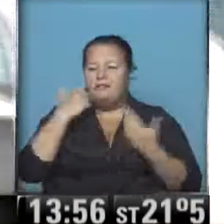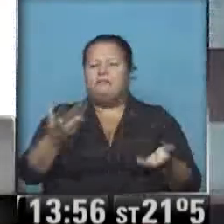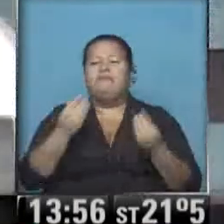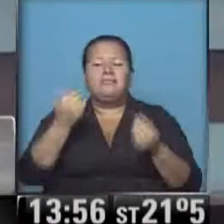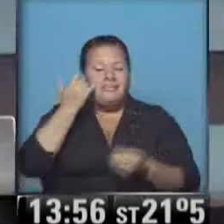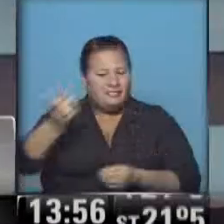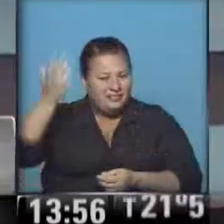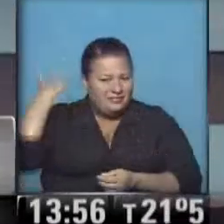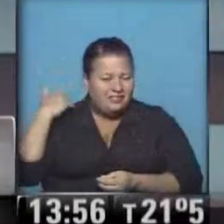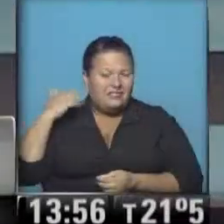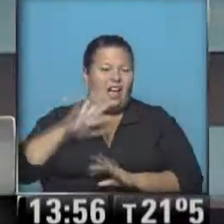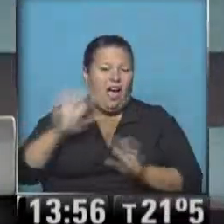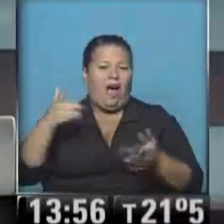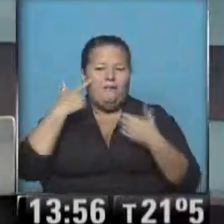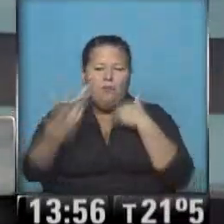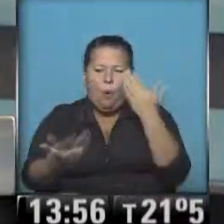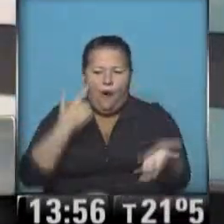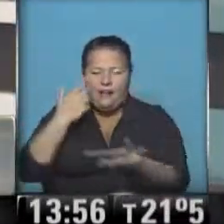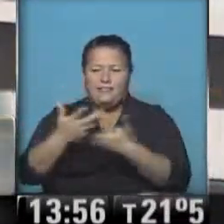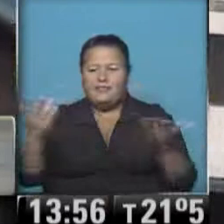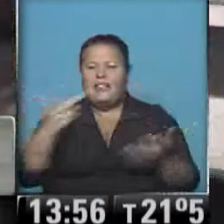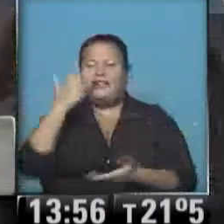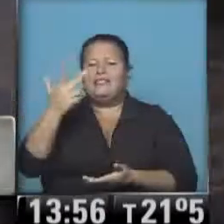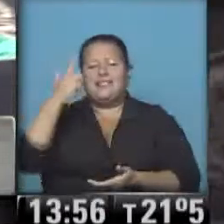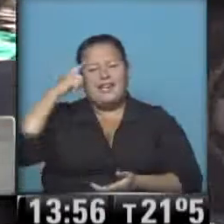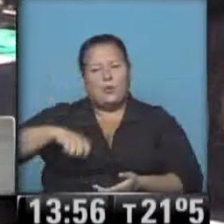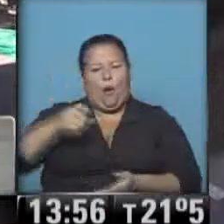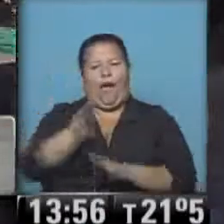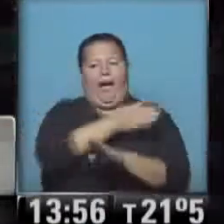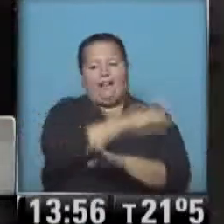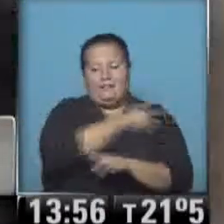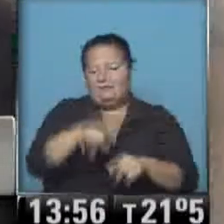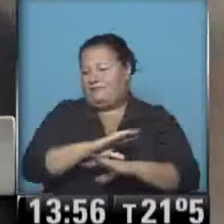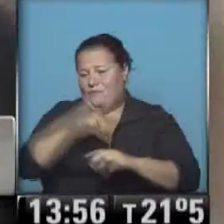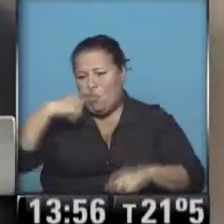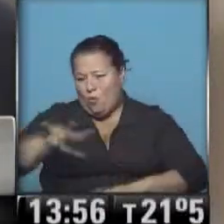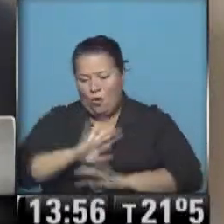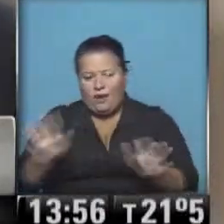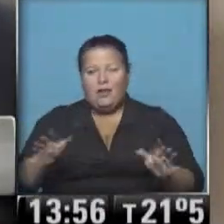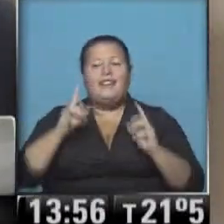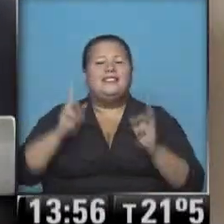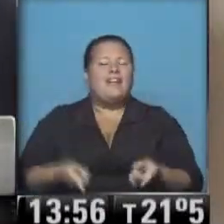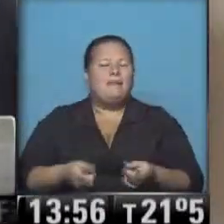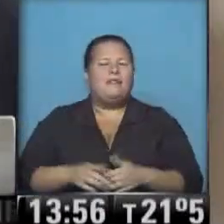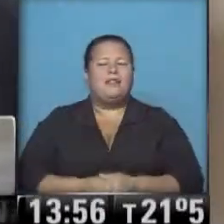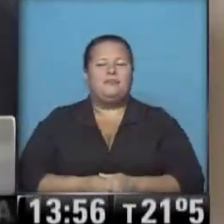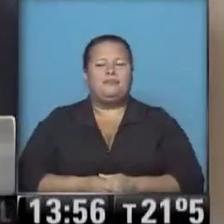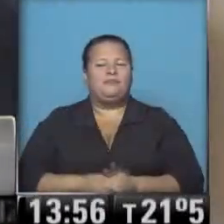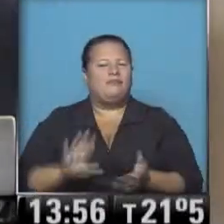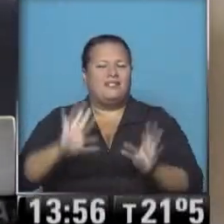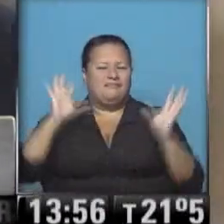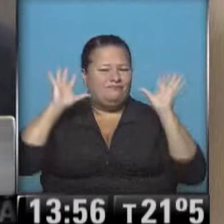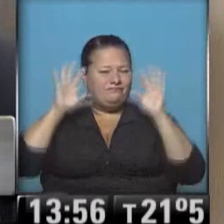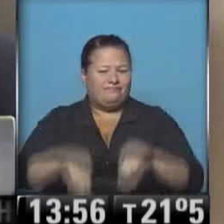ya jugaron tres magistrados antes y esto además se cae se queda de